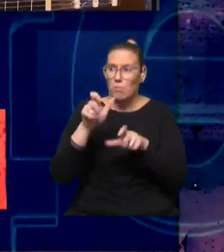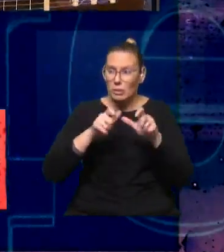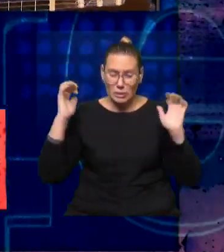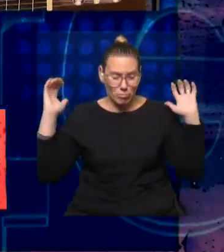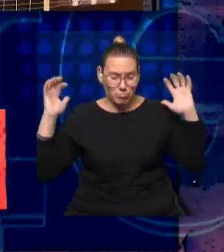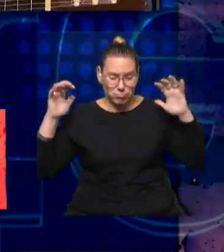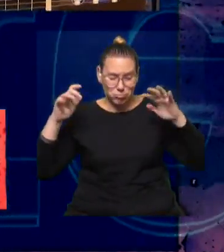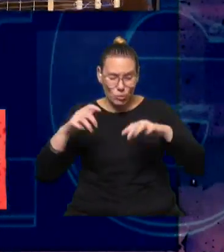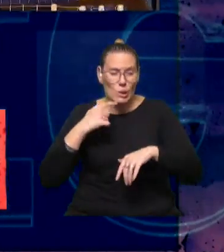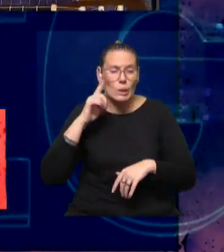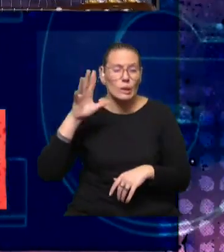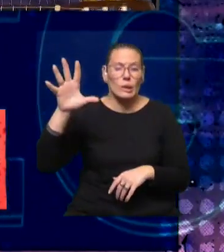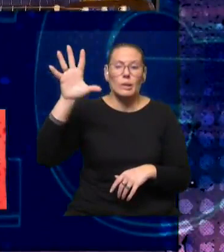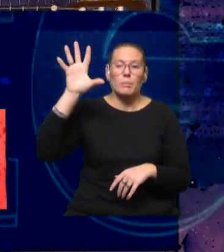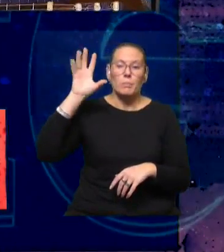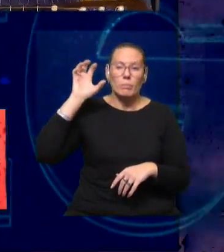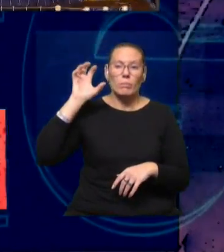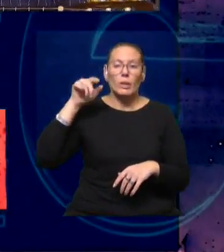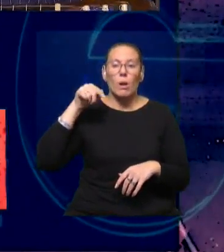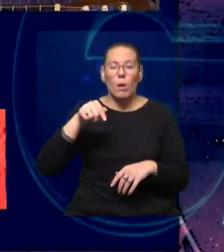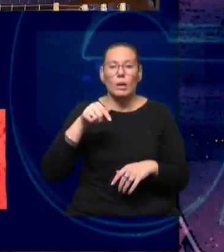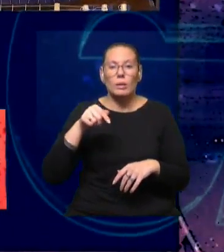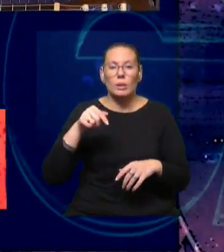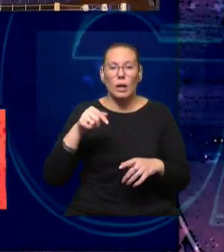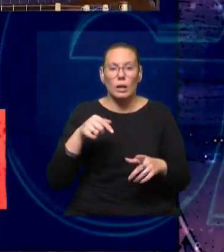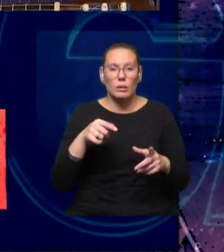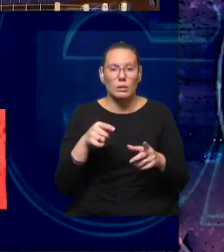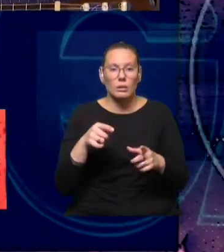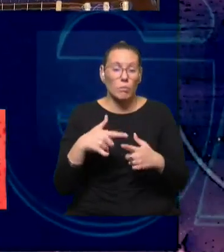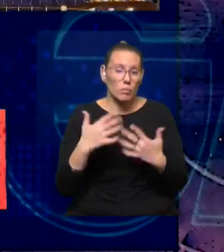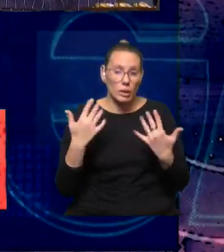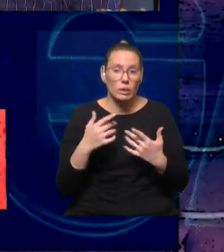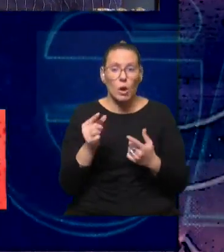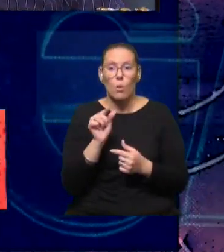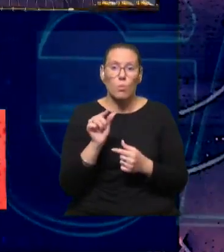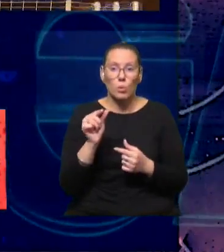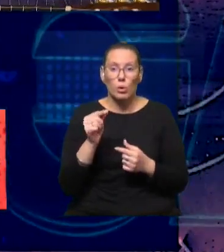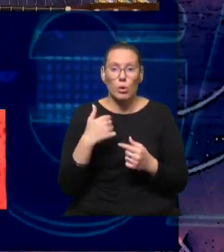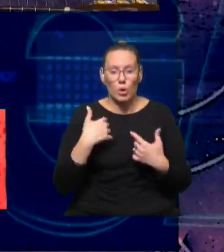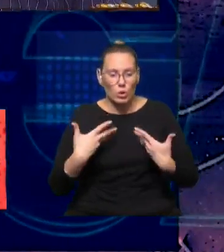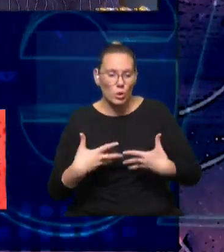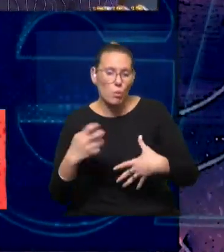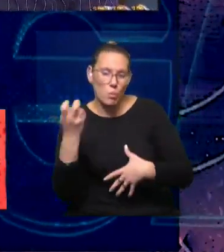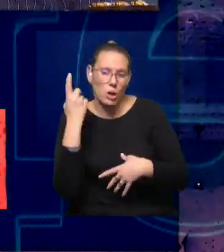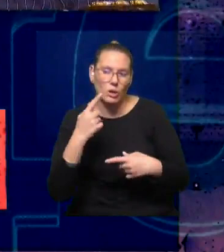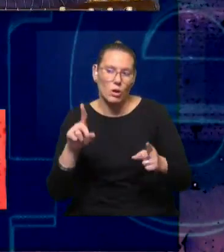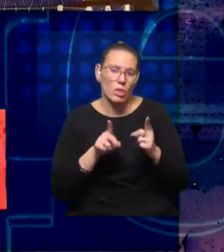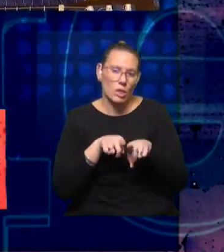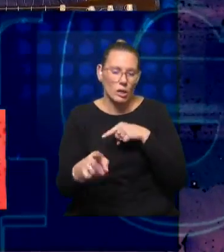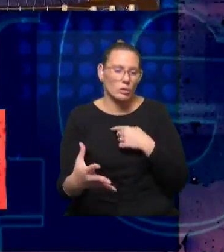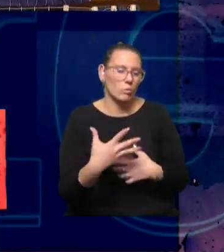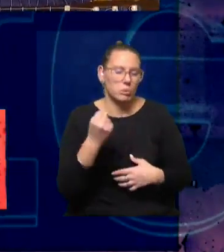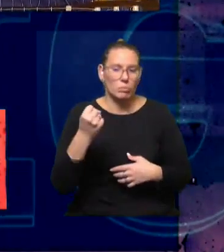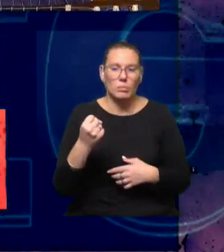y bueno yo desde que tengo uso razón me acuerdo en esas instancias no así que bueno Yo creo que un poco me encontró a mí más que yo buscarlo muy